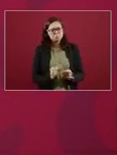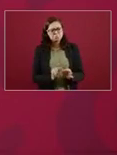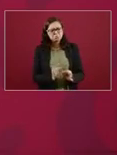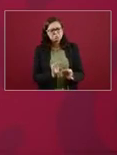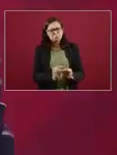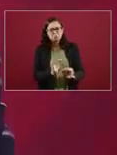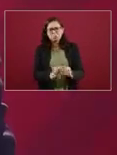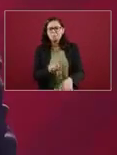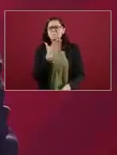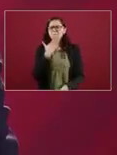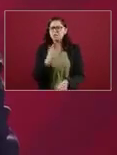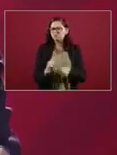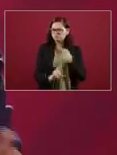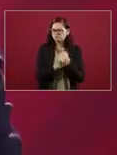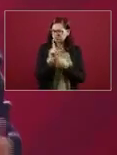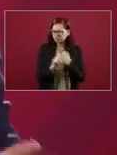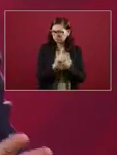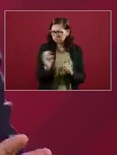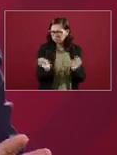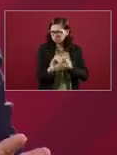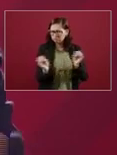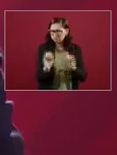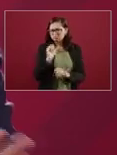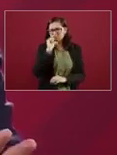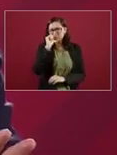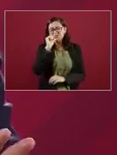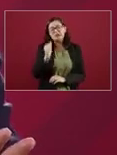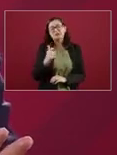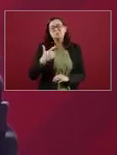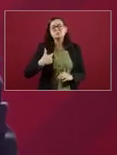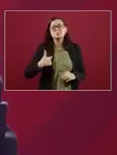ha habido problema mayor. Y espero que no